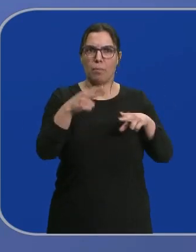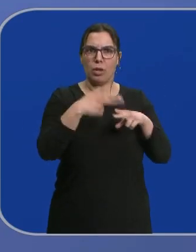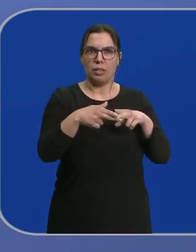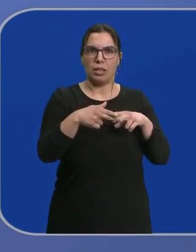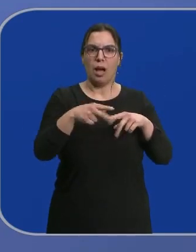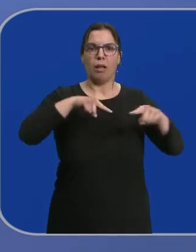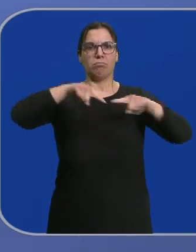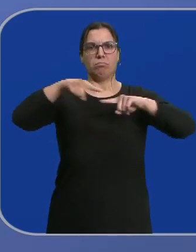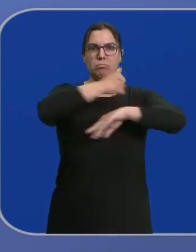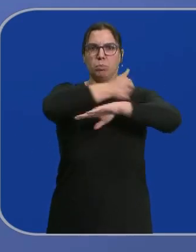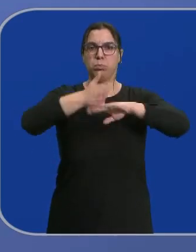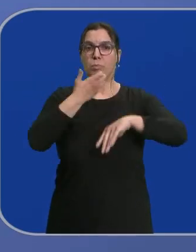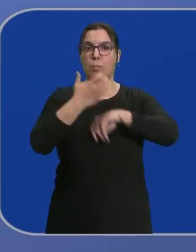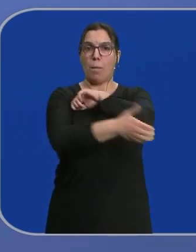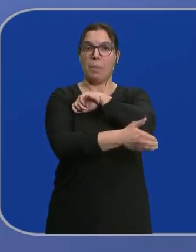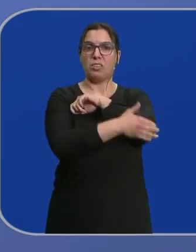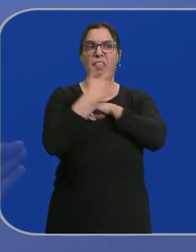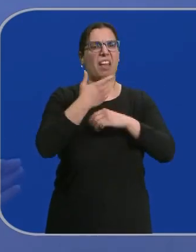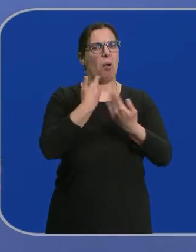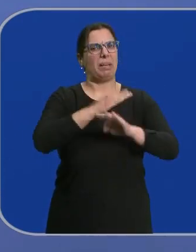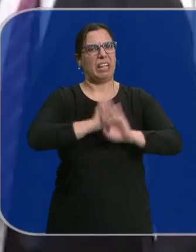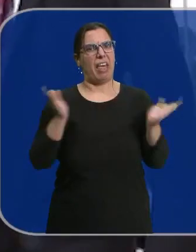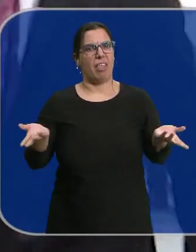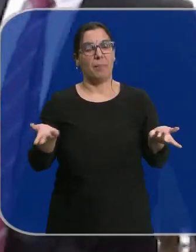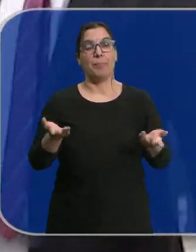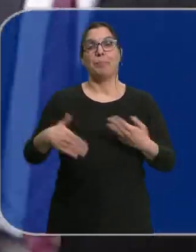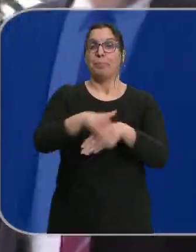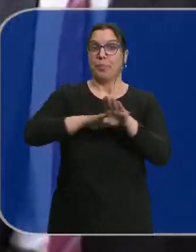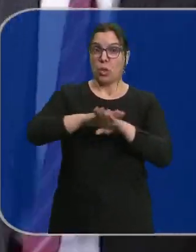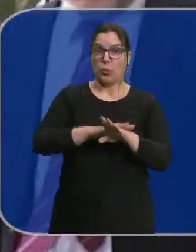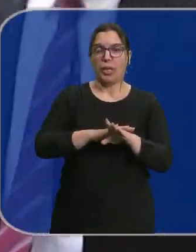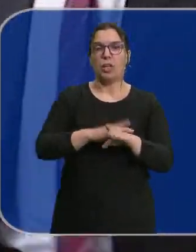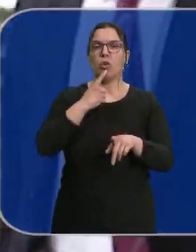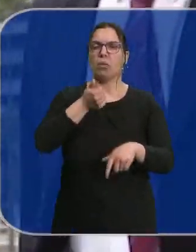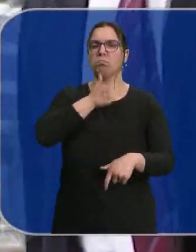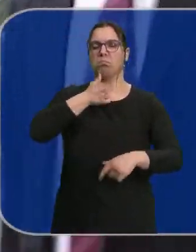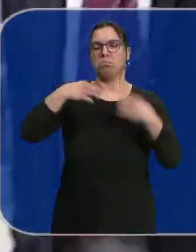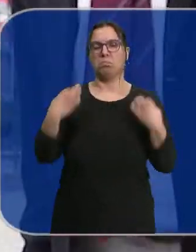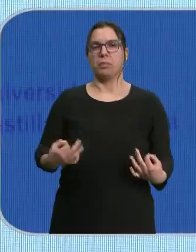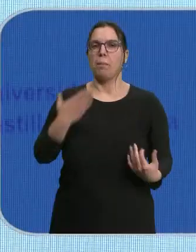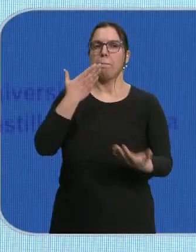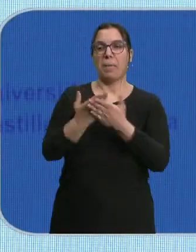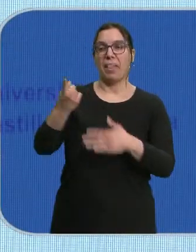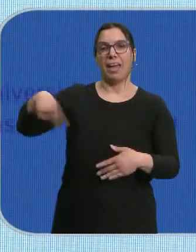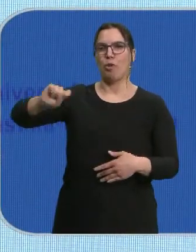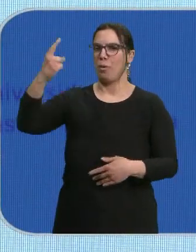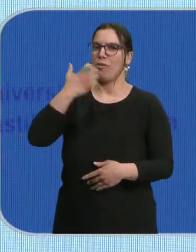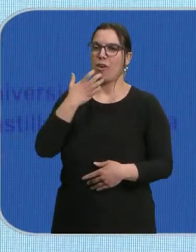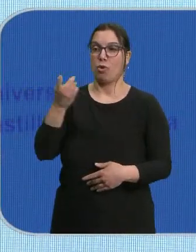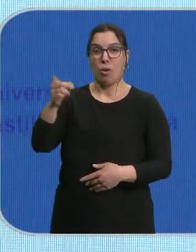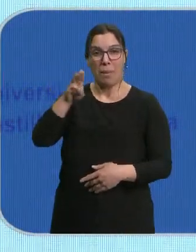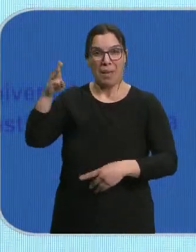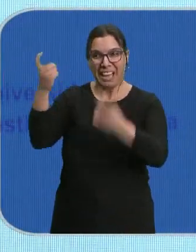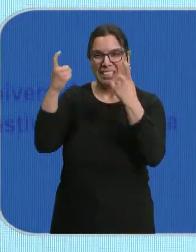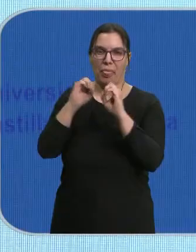Patxi López, que se dedican a decir que aquí no ha pasado nada. El Gobierno aguanta el tipo y pide ejemplaridad. Elecciones del